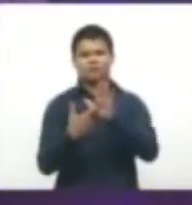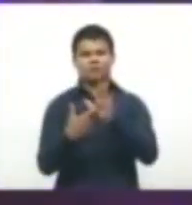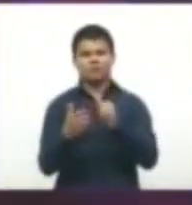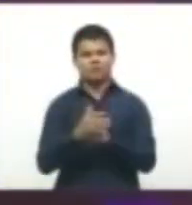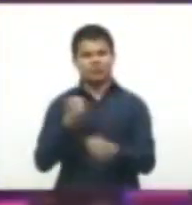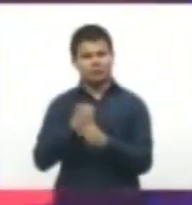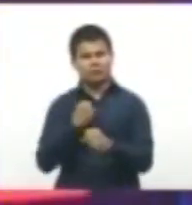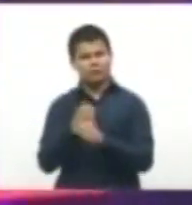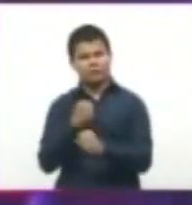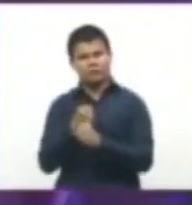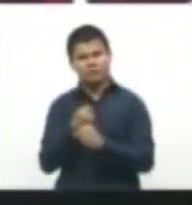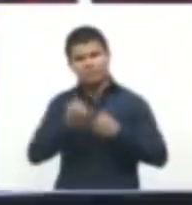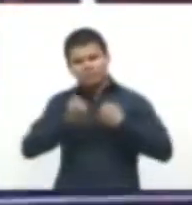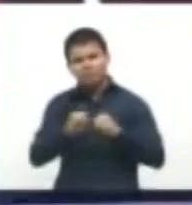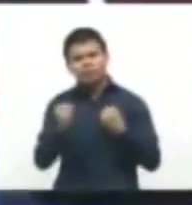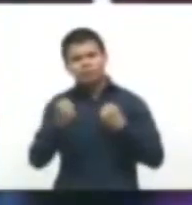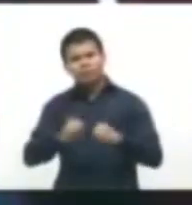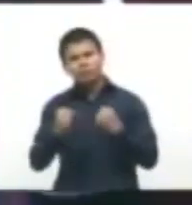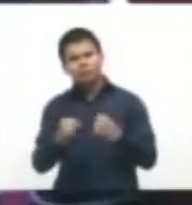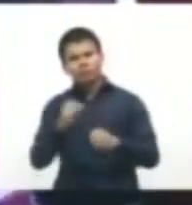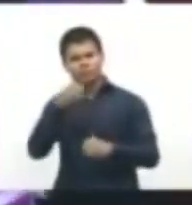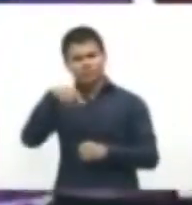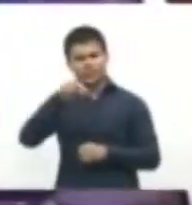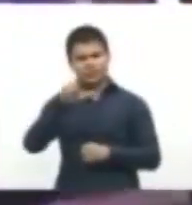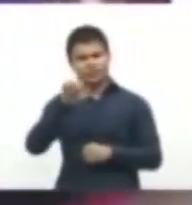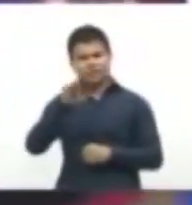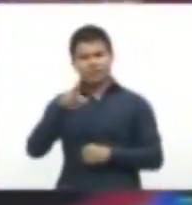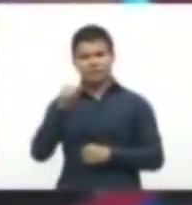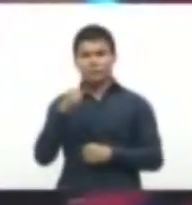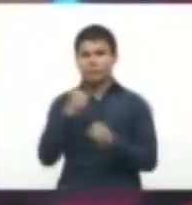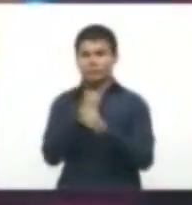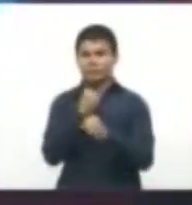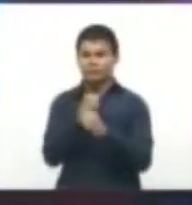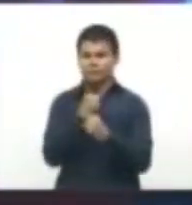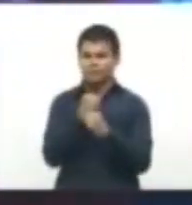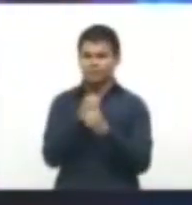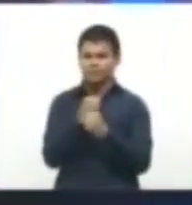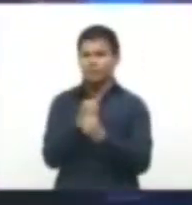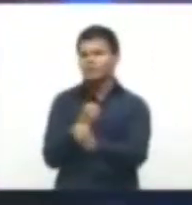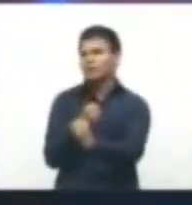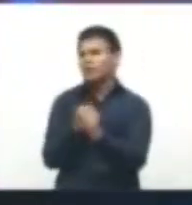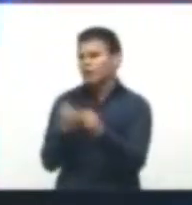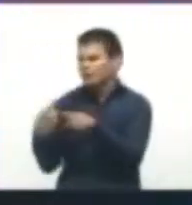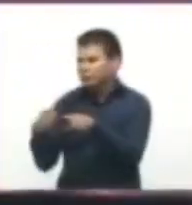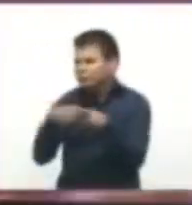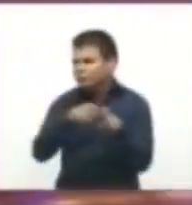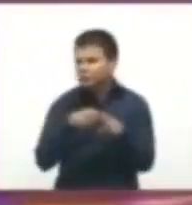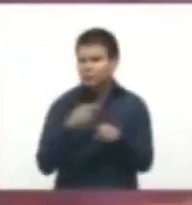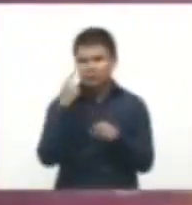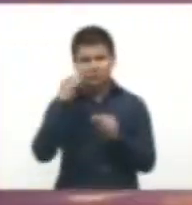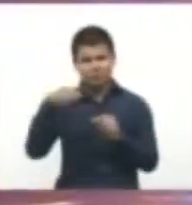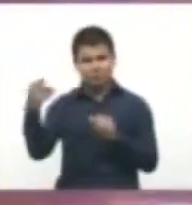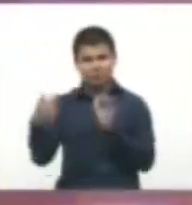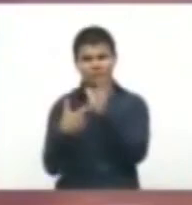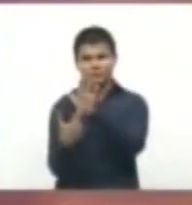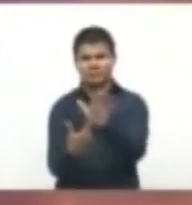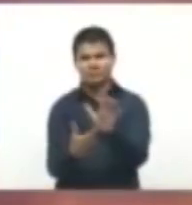trabajando duro para mostrar un gran trabajo. Por eso son detalles y sorpresas que más adelante voy a mostrar.